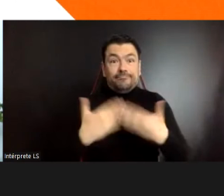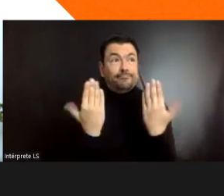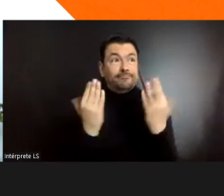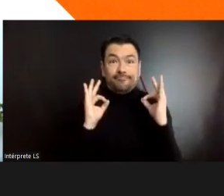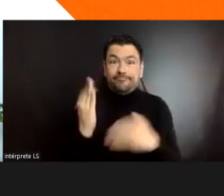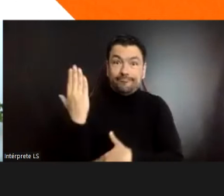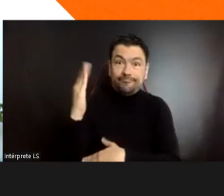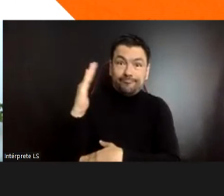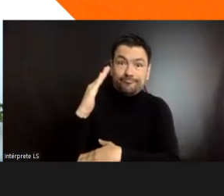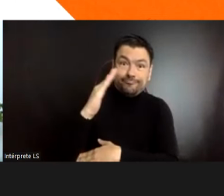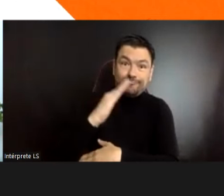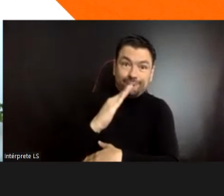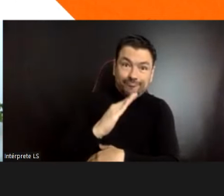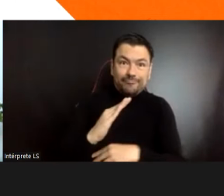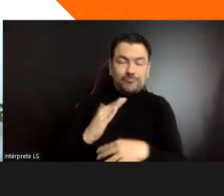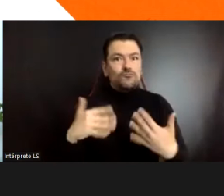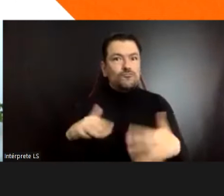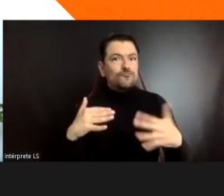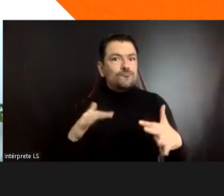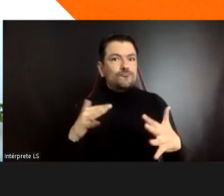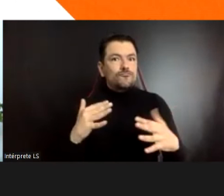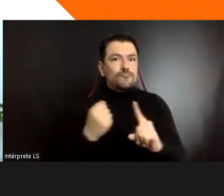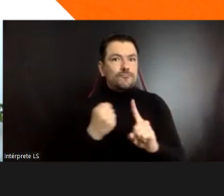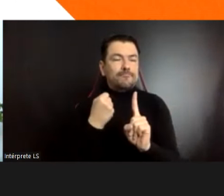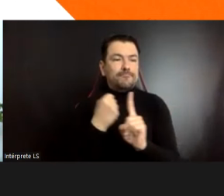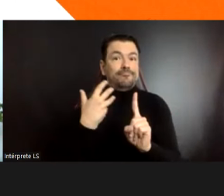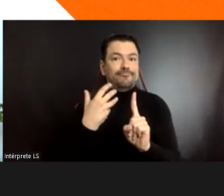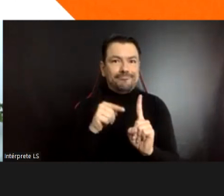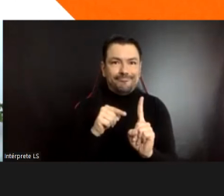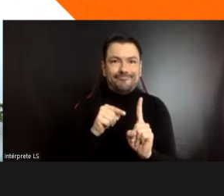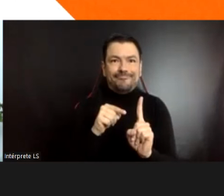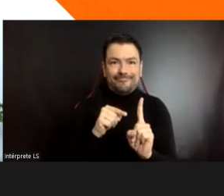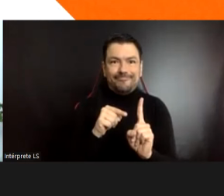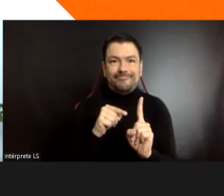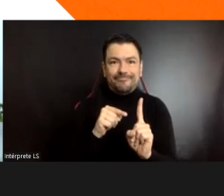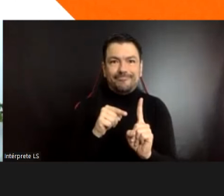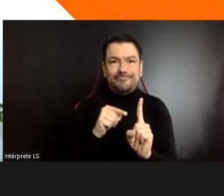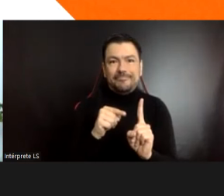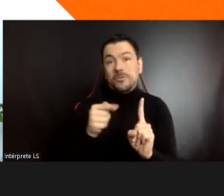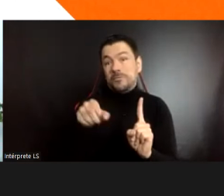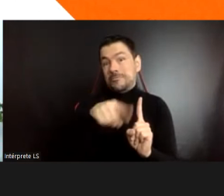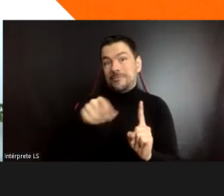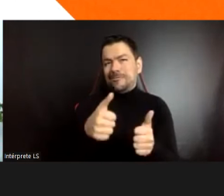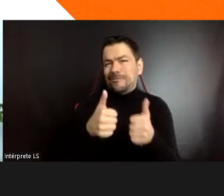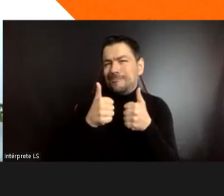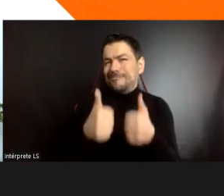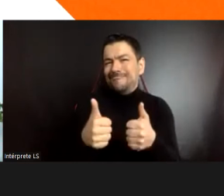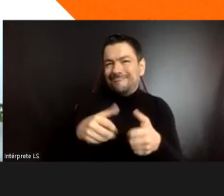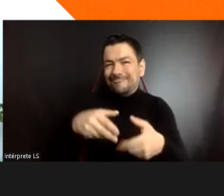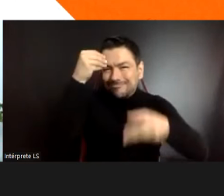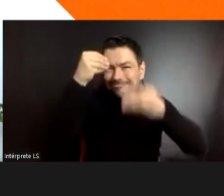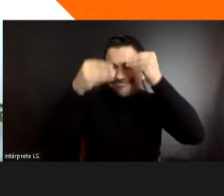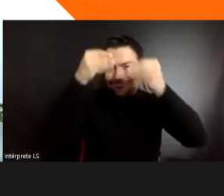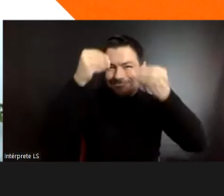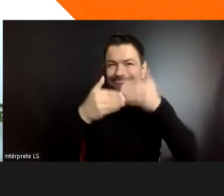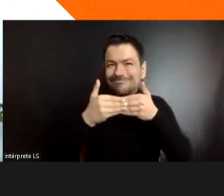impacte positivamente el trabajo que ustedes realizan y aprendamos al máximo de esta oportunidad para poder fortalecer los sistemas